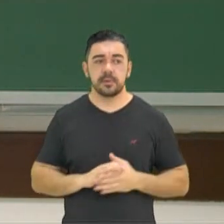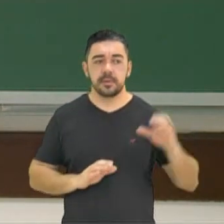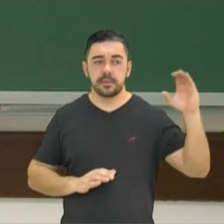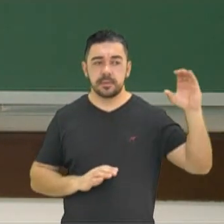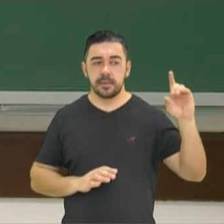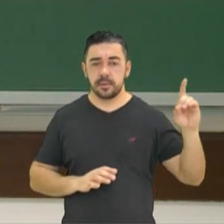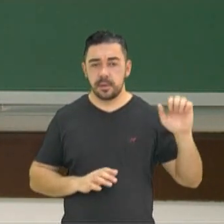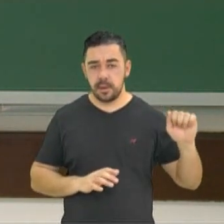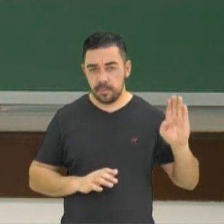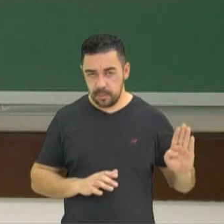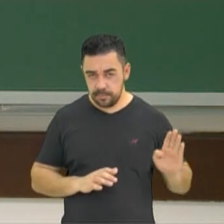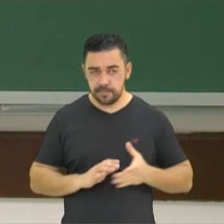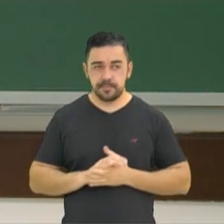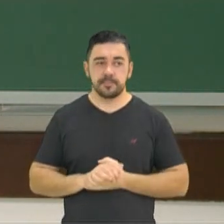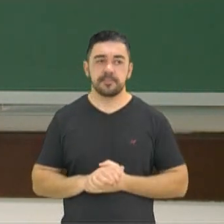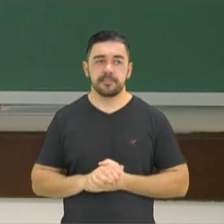assim.